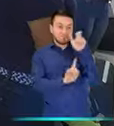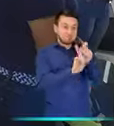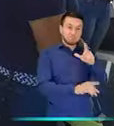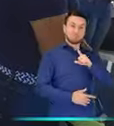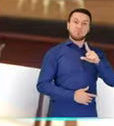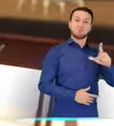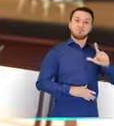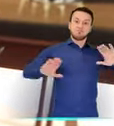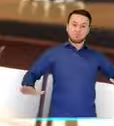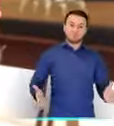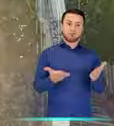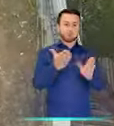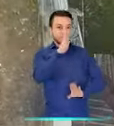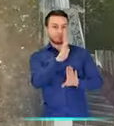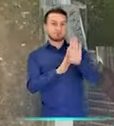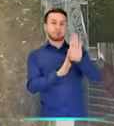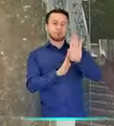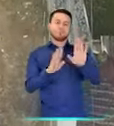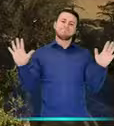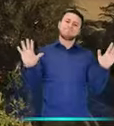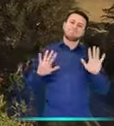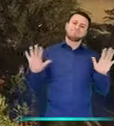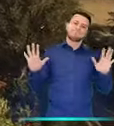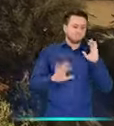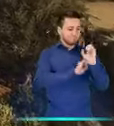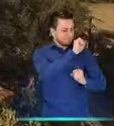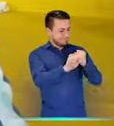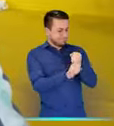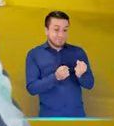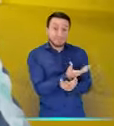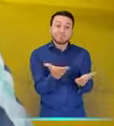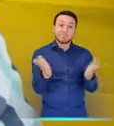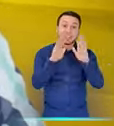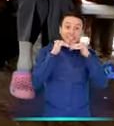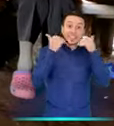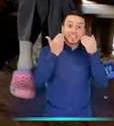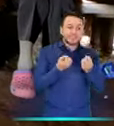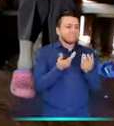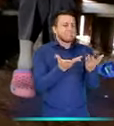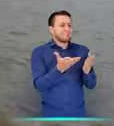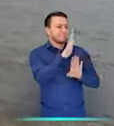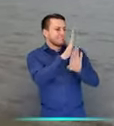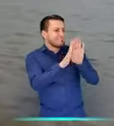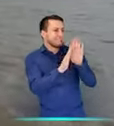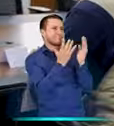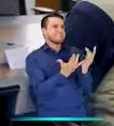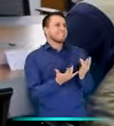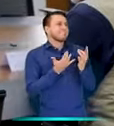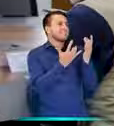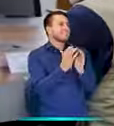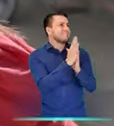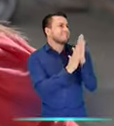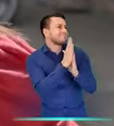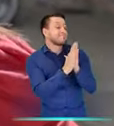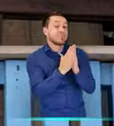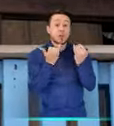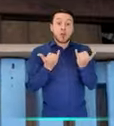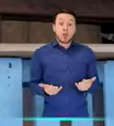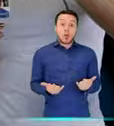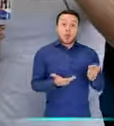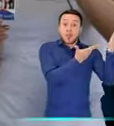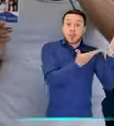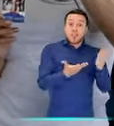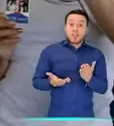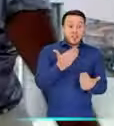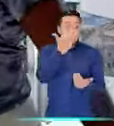líder logramos superar. Le decimos adiós a un año donde dibujamos sonrisas y sembramos esperanzas. Y